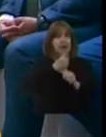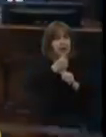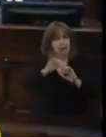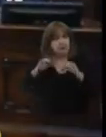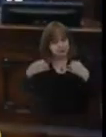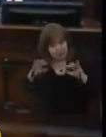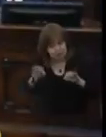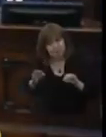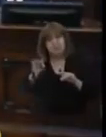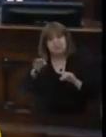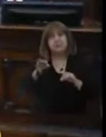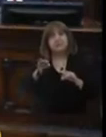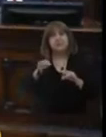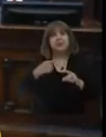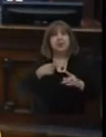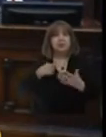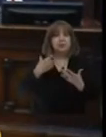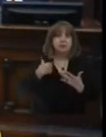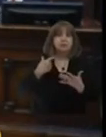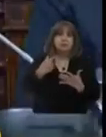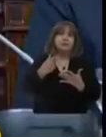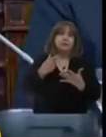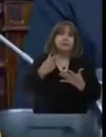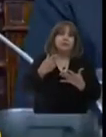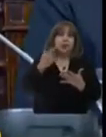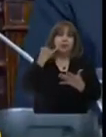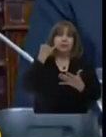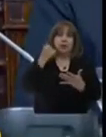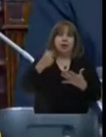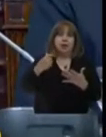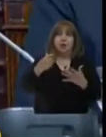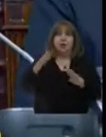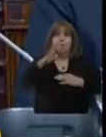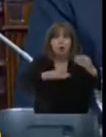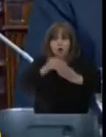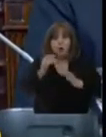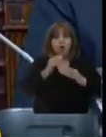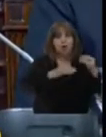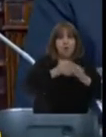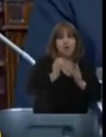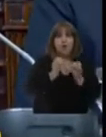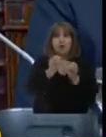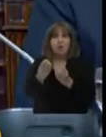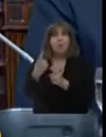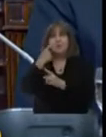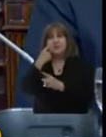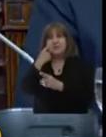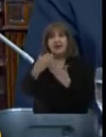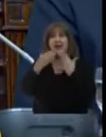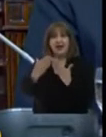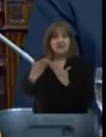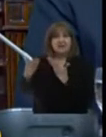cotidianos. Y son problemas que nadie los va a venir a arreglar por nosotros. Los tenemos que arreglar, hablarlos y arreglarlos. Y eso estuvo